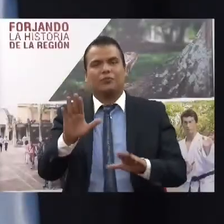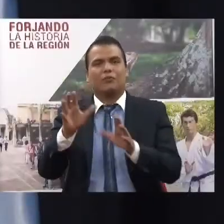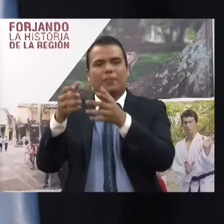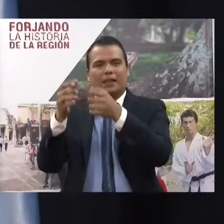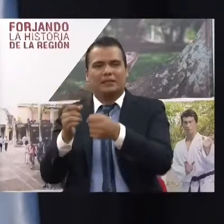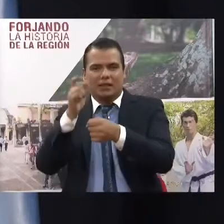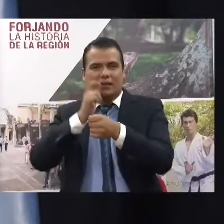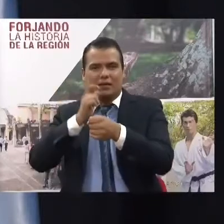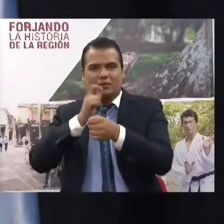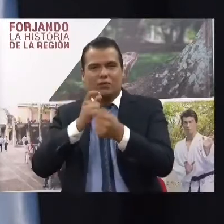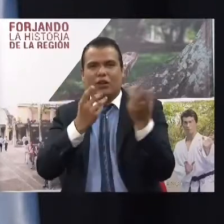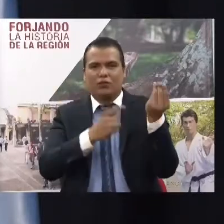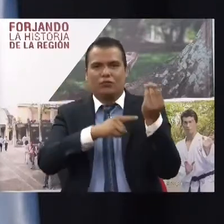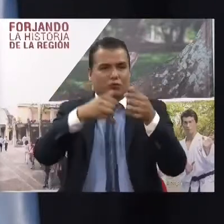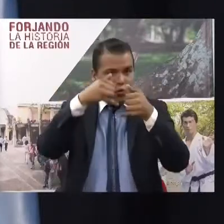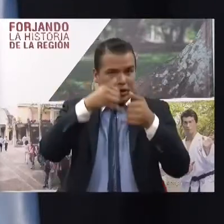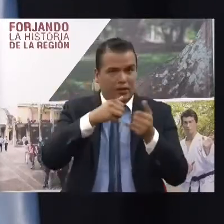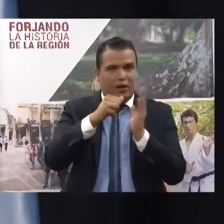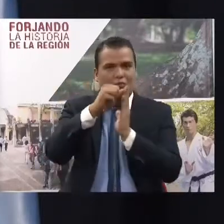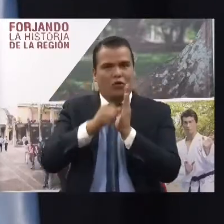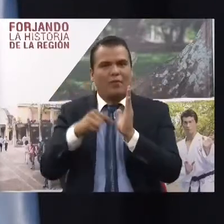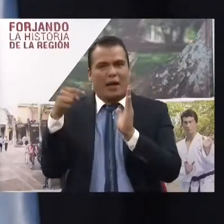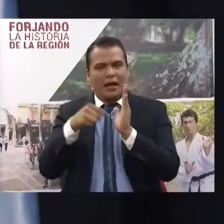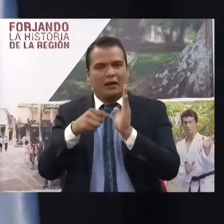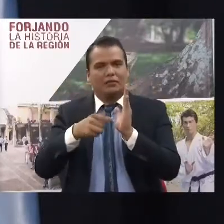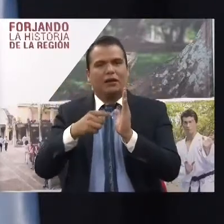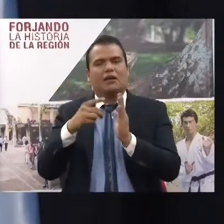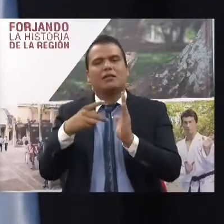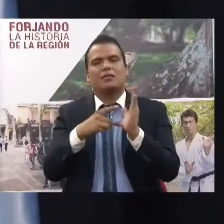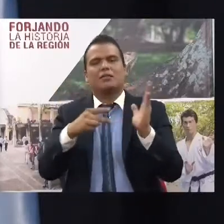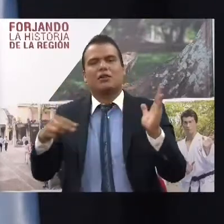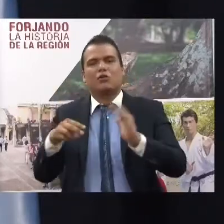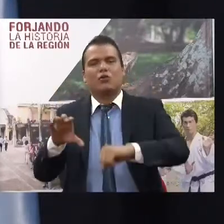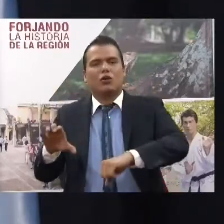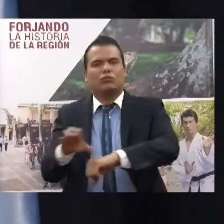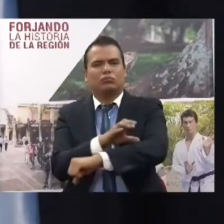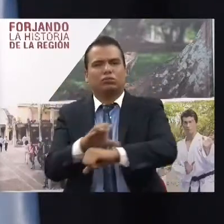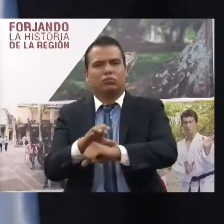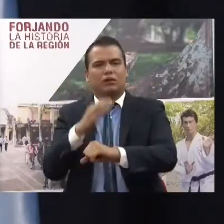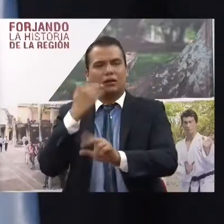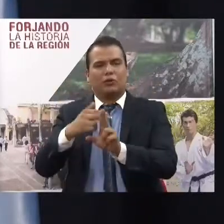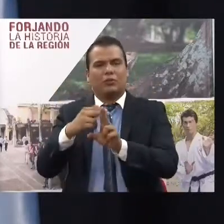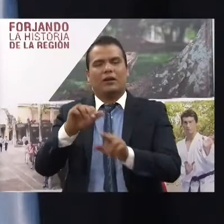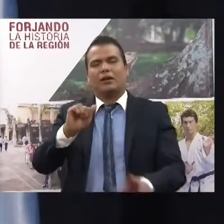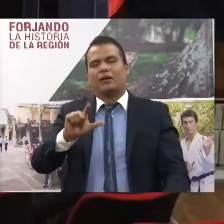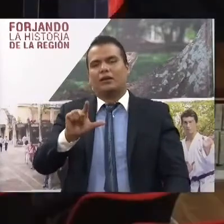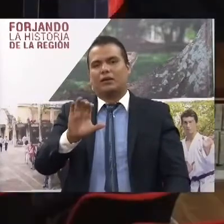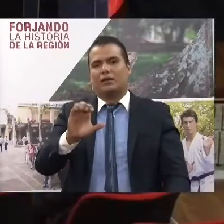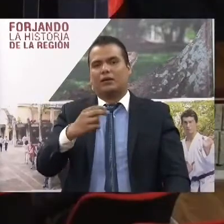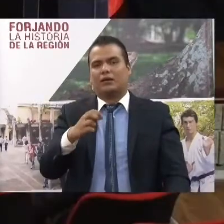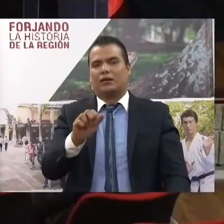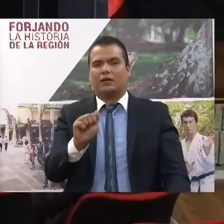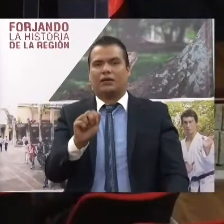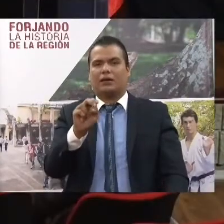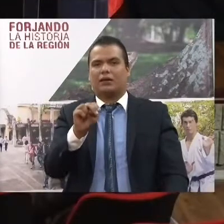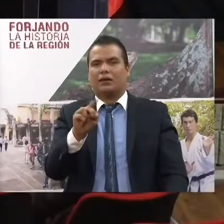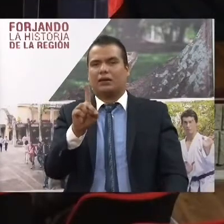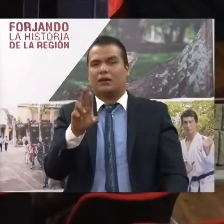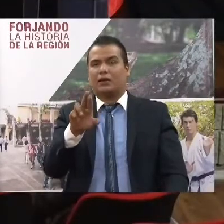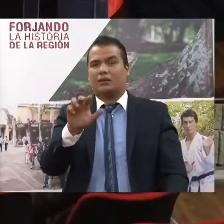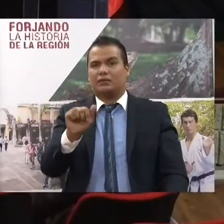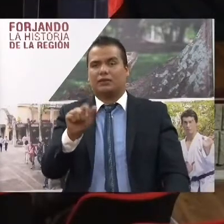Facultad Ingeniería, del Programa en Tecnología en Sistemas de Información, Alexandra Piedraíta Cardona, con un promedio